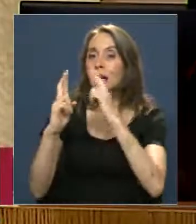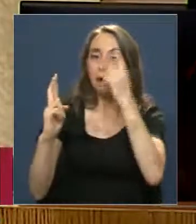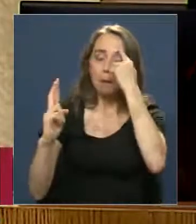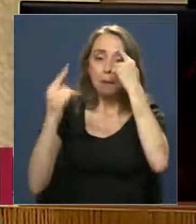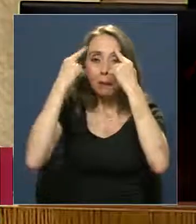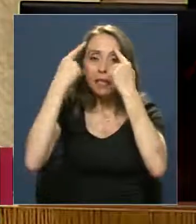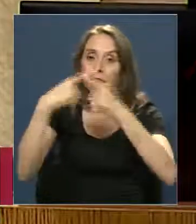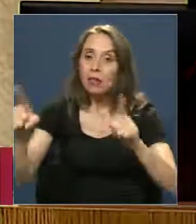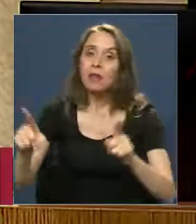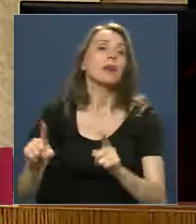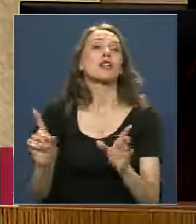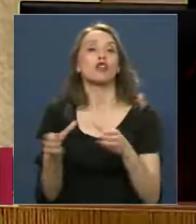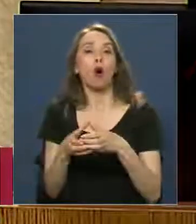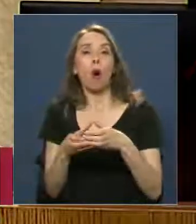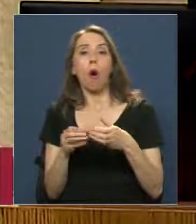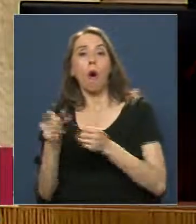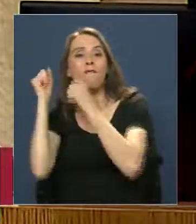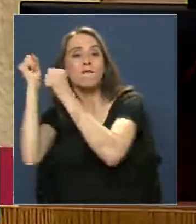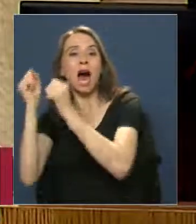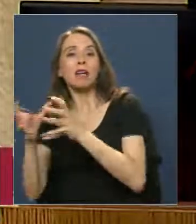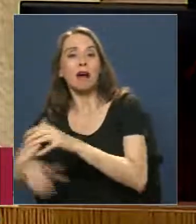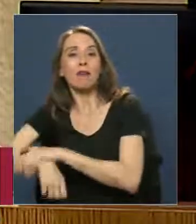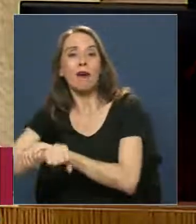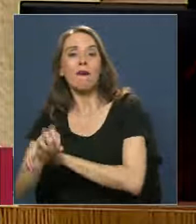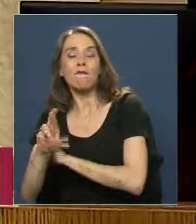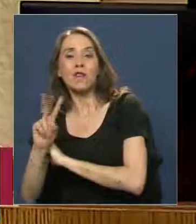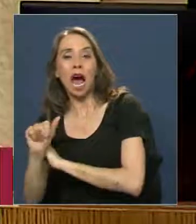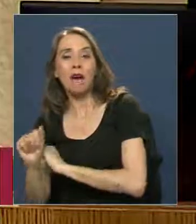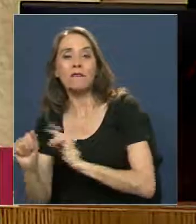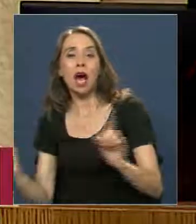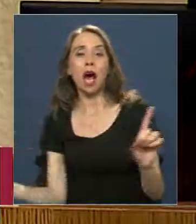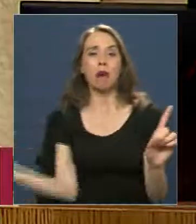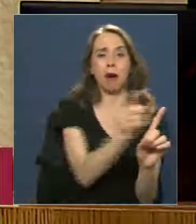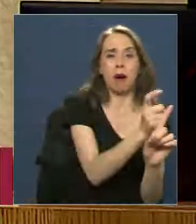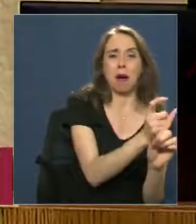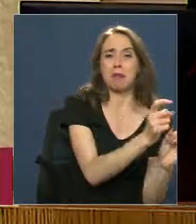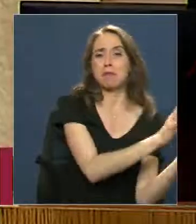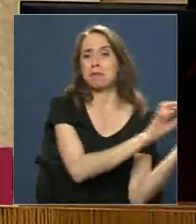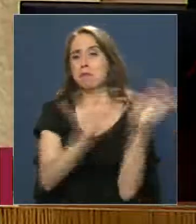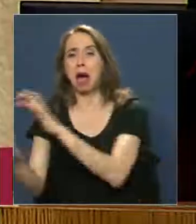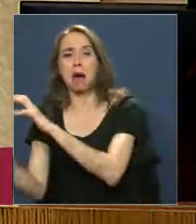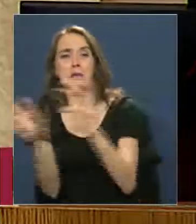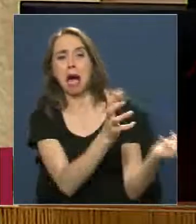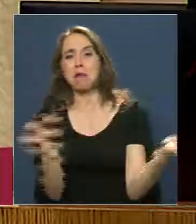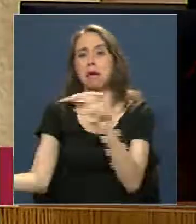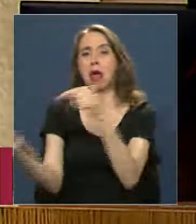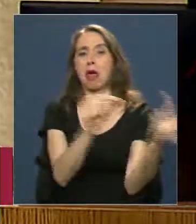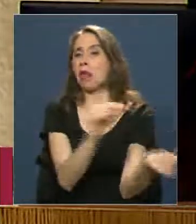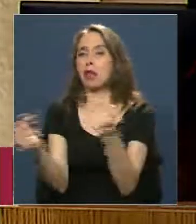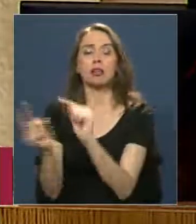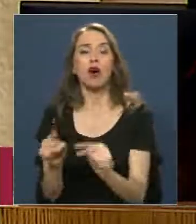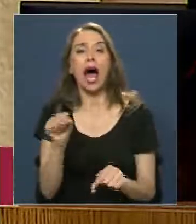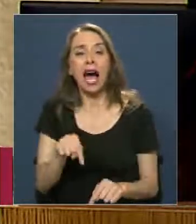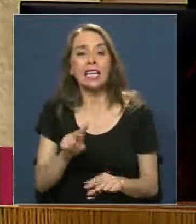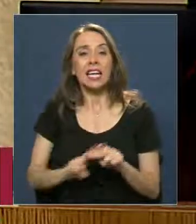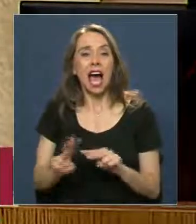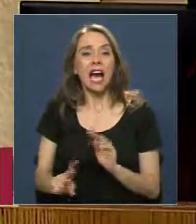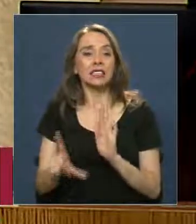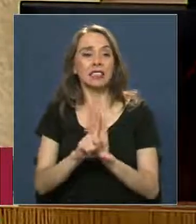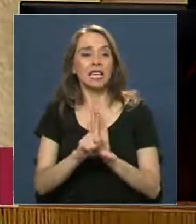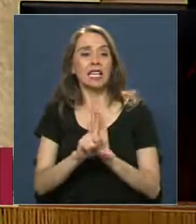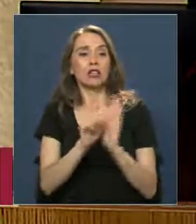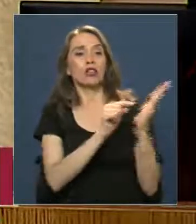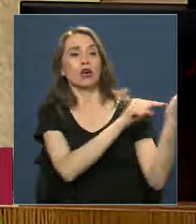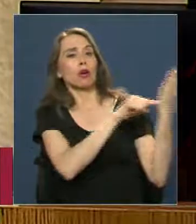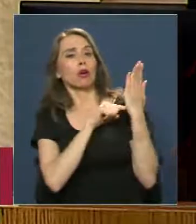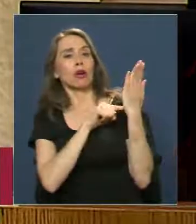la barra brava que le tira a estos otros y los otros le tiran allá. Eliminar esa cosa. Aquí se deberían hacer leyes y no recibir leyes